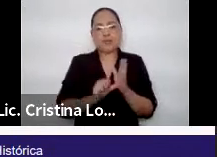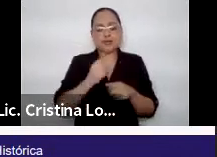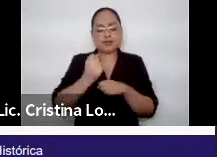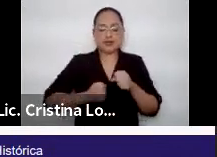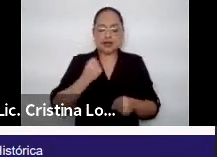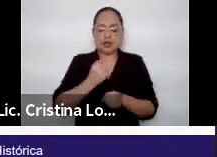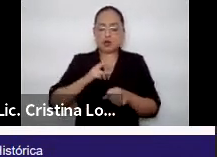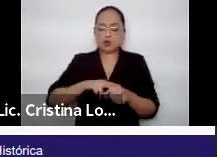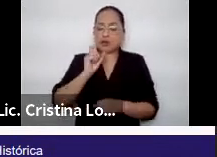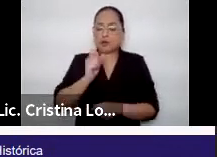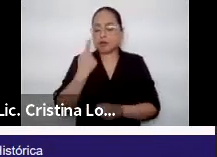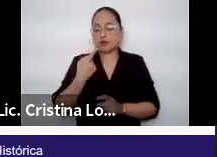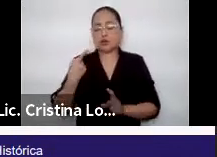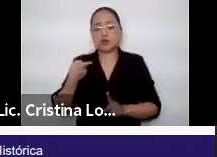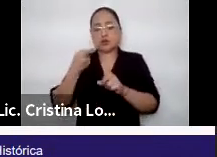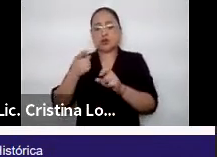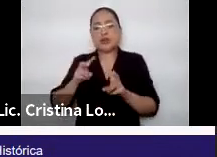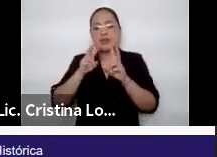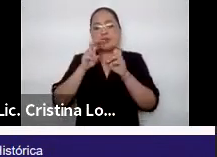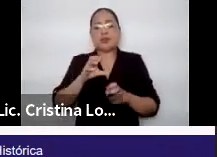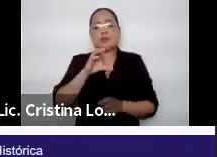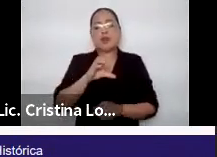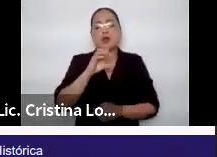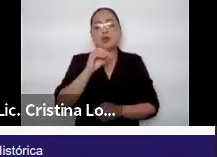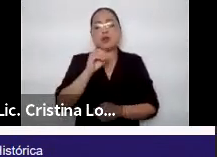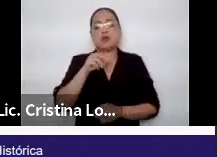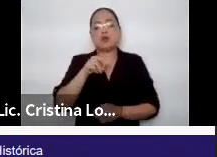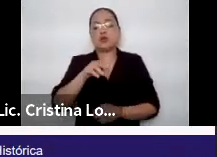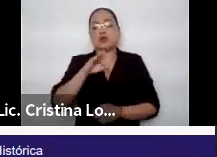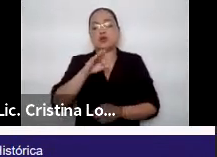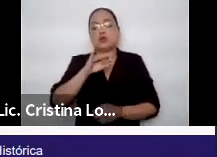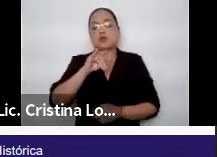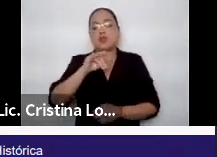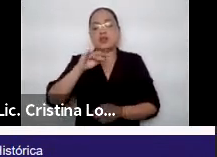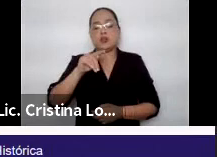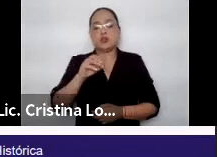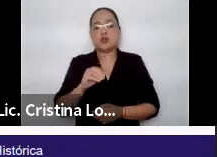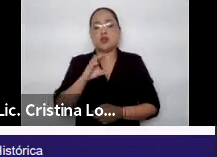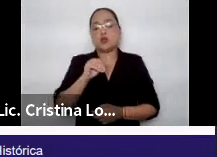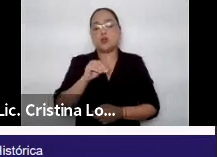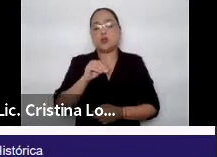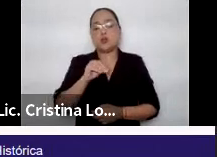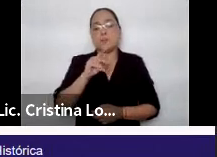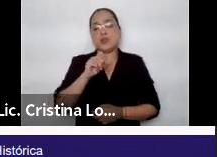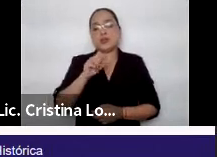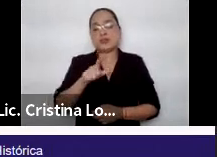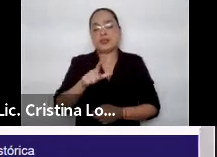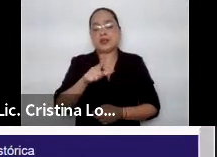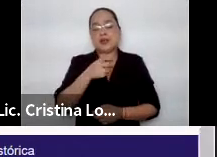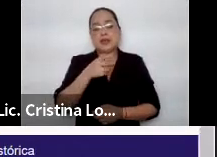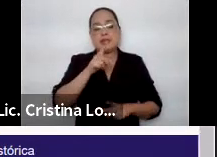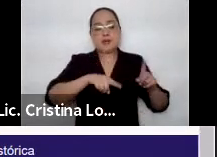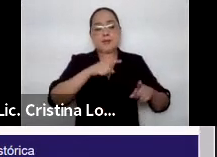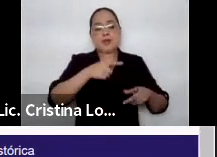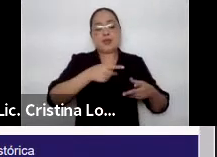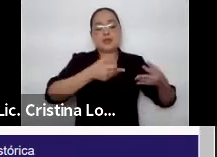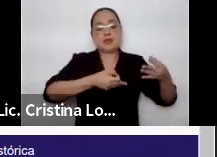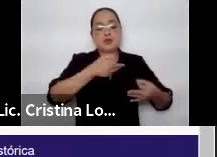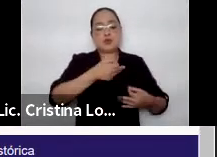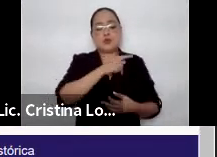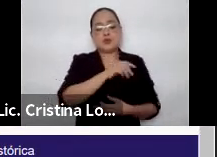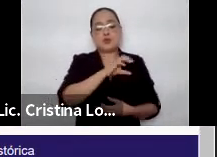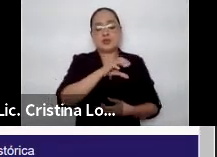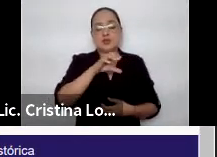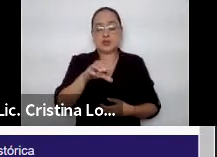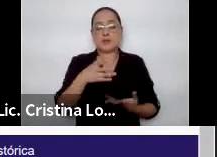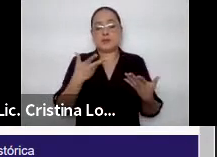que se refiere a conflicto competencial entre tribunales colegiados de circuito. Aquí lo podemos